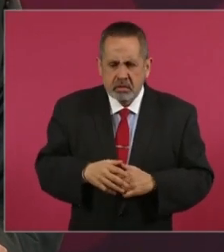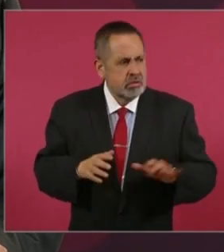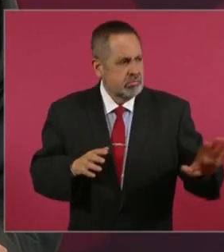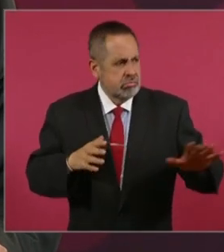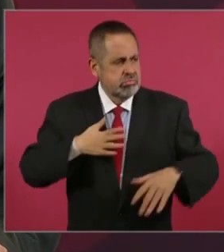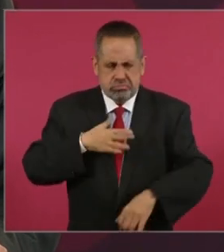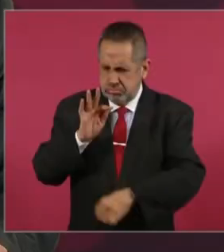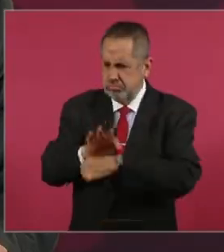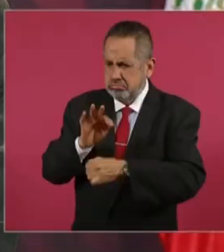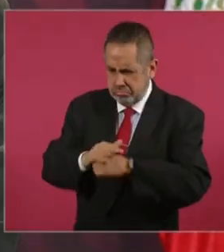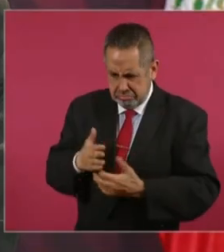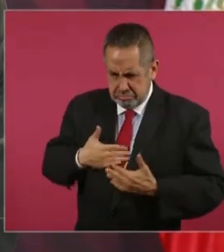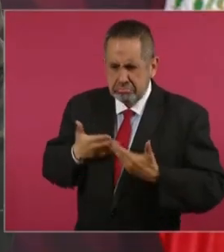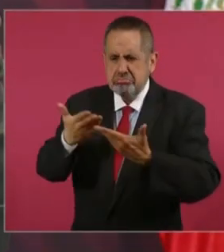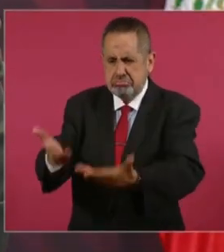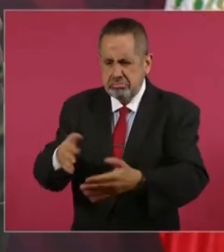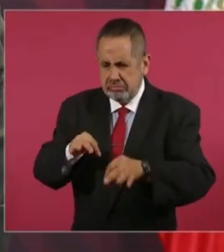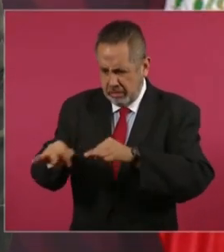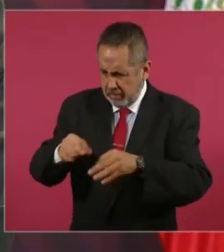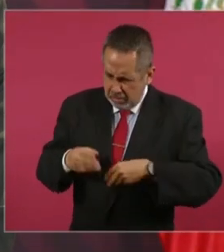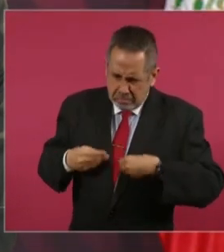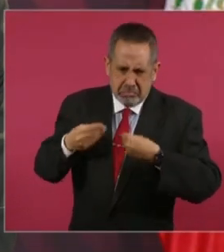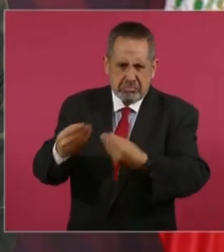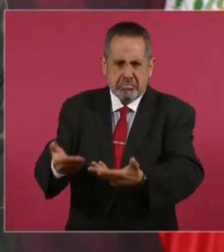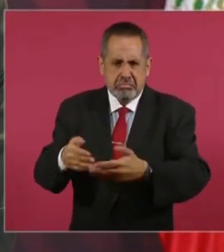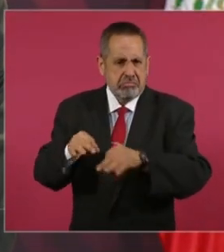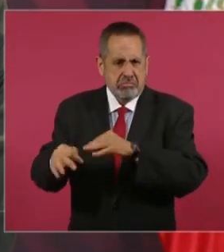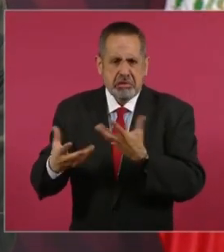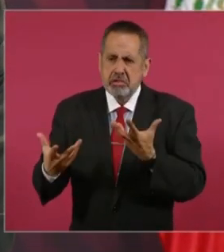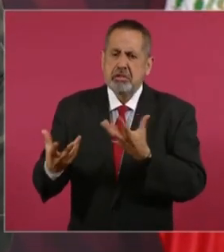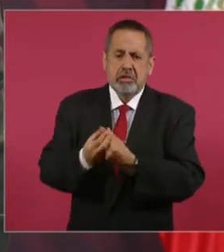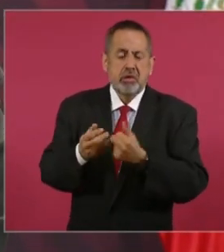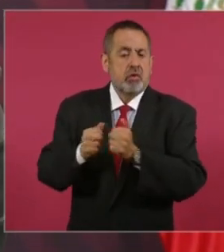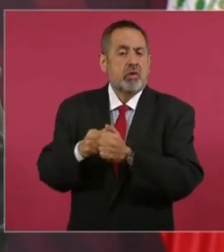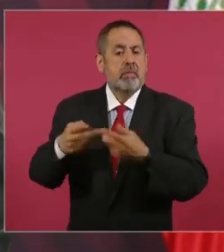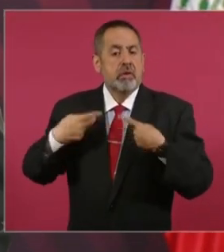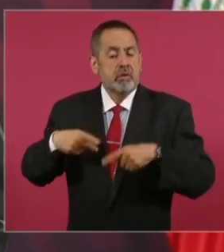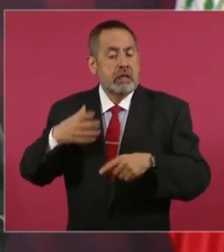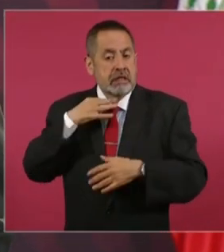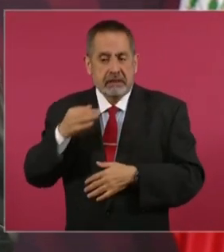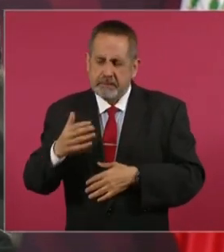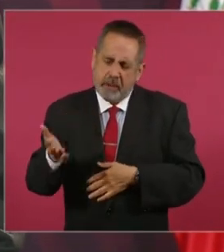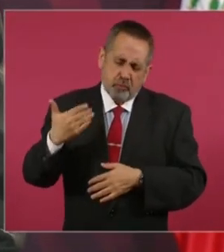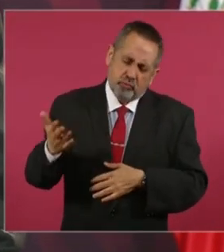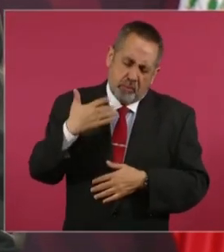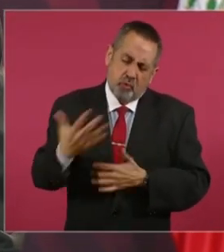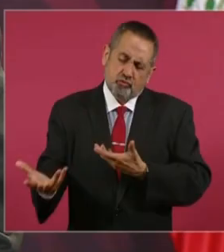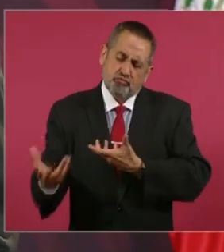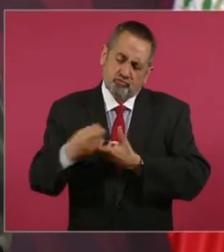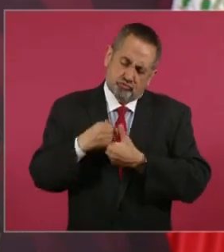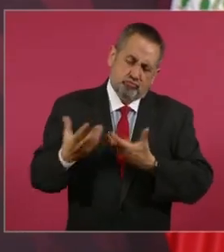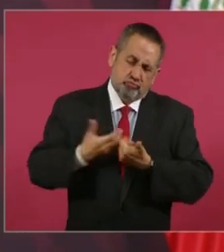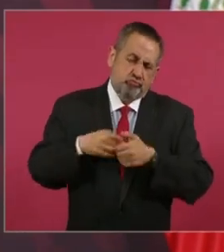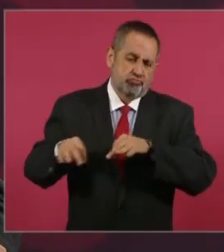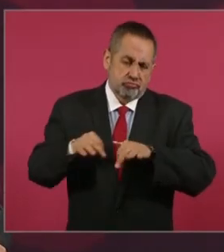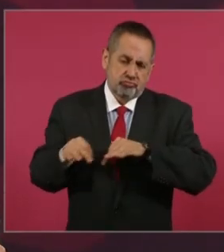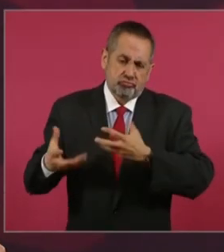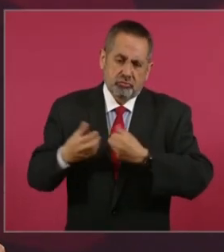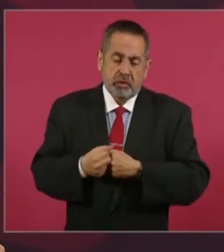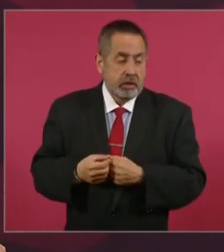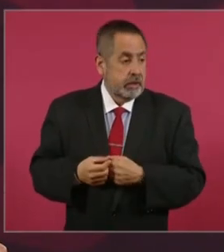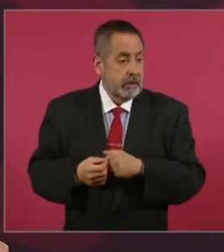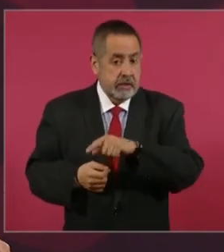a los obreros textileros, y se los llevó allá, y a sus